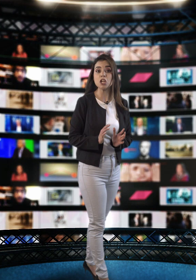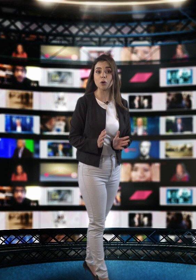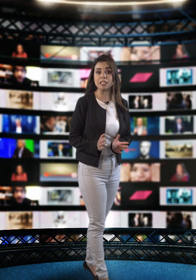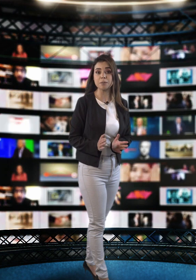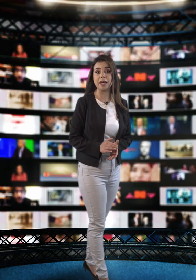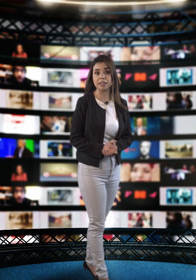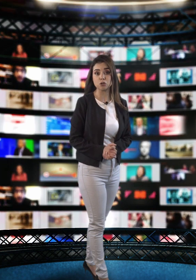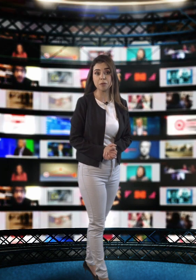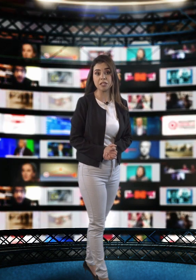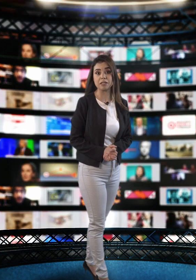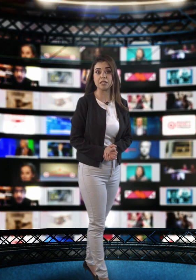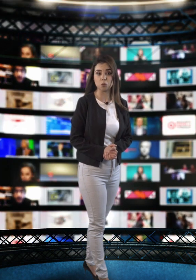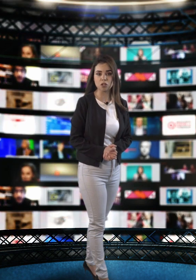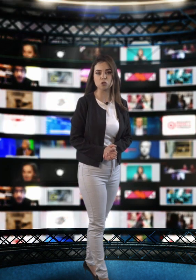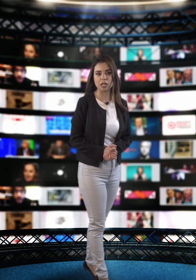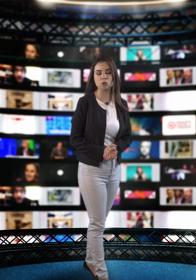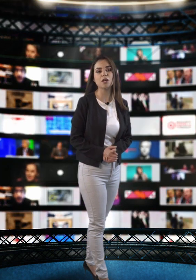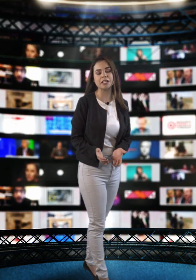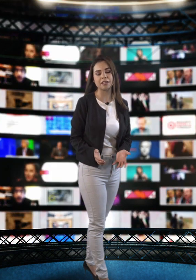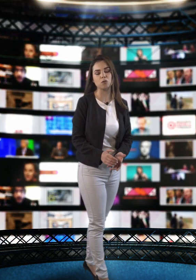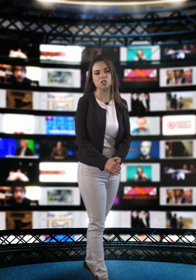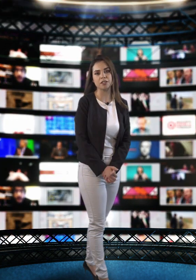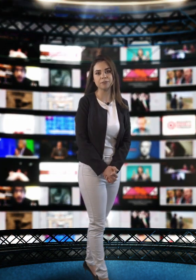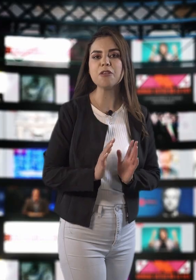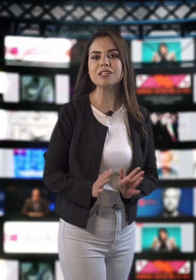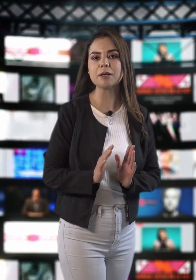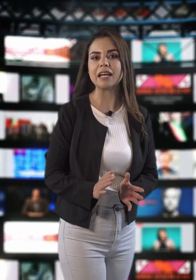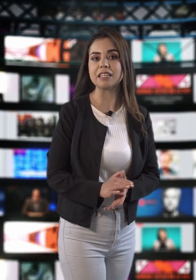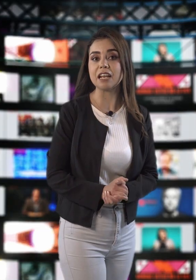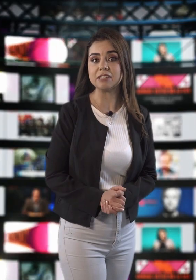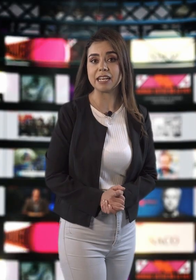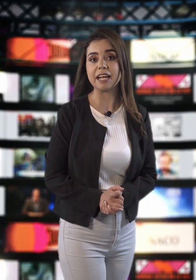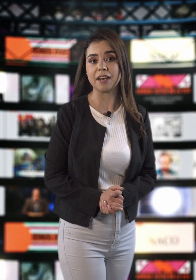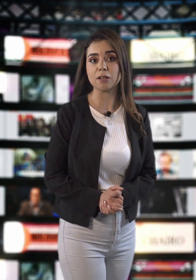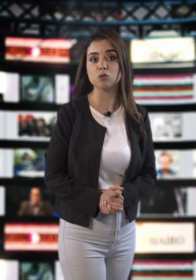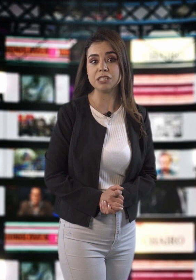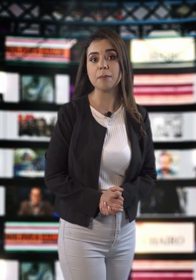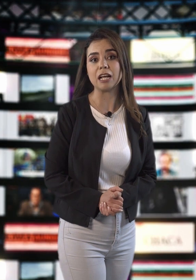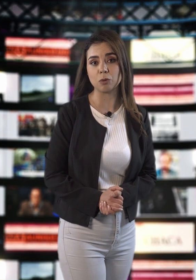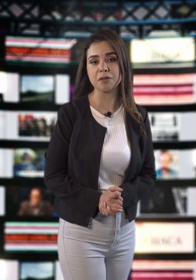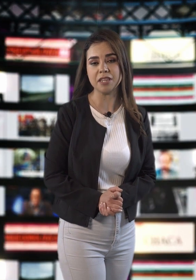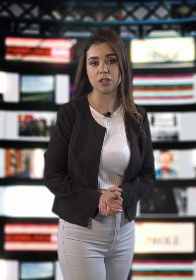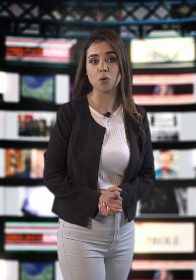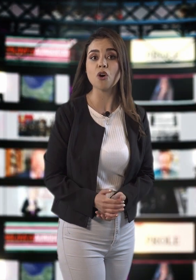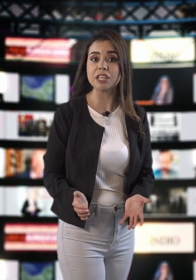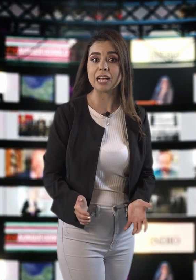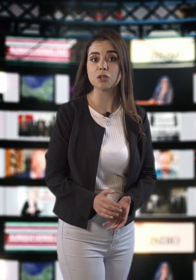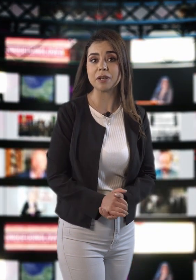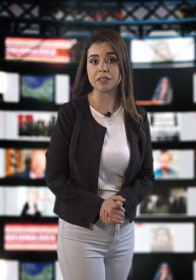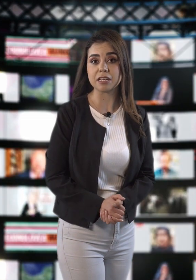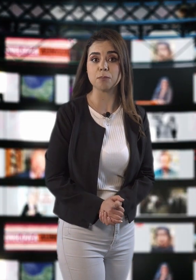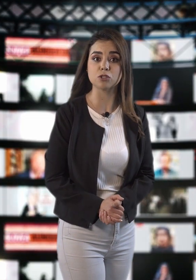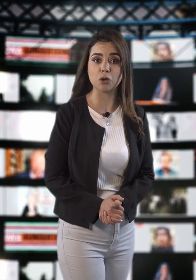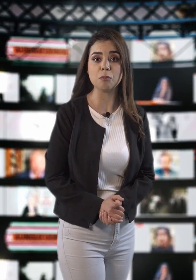México y lo que les pide a quienes son víctimas en alguno de estos casos es que denuncien. Hay un esquema que tiene la Fiscalía General de Justicia para actuar de inmediato y en